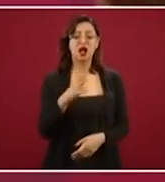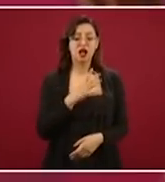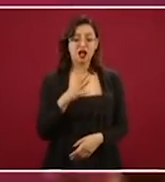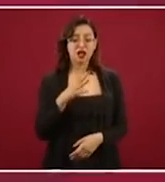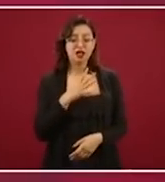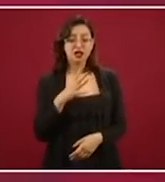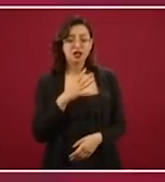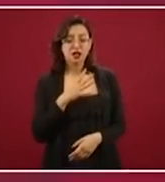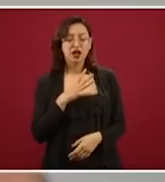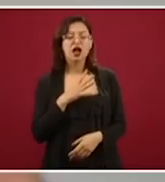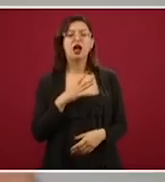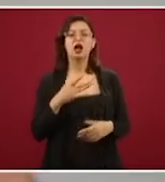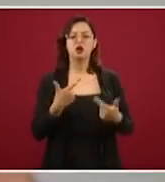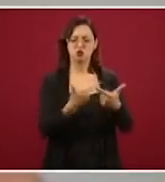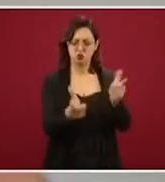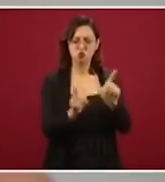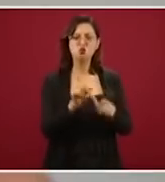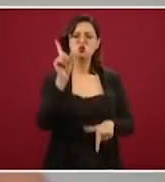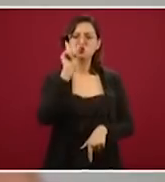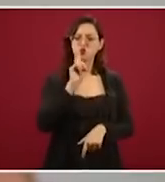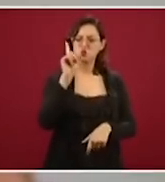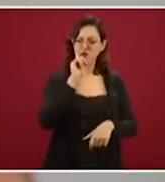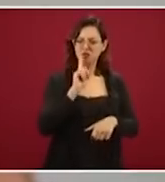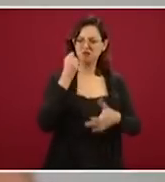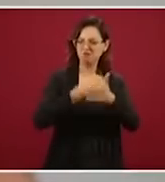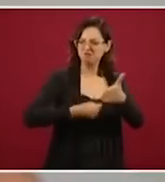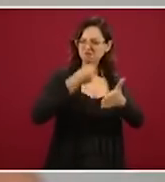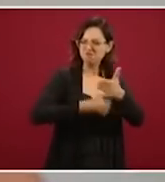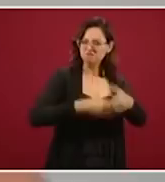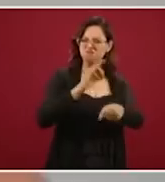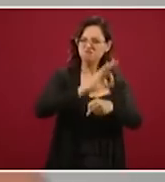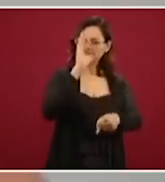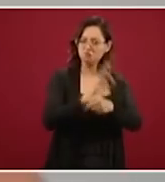un movimiento legítimo en favor de las mujeres,